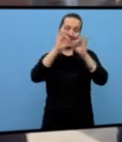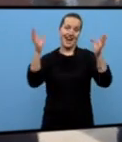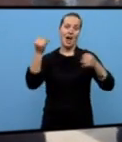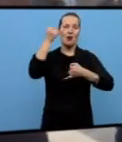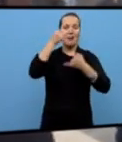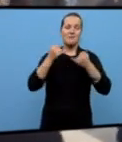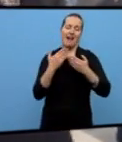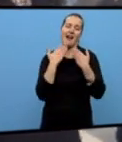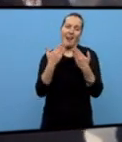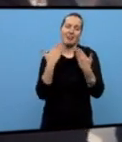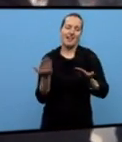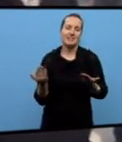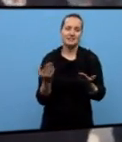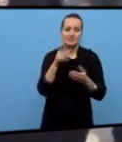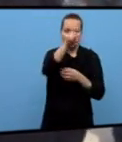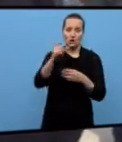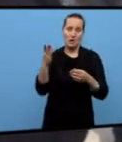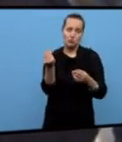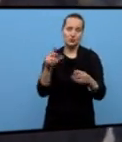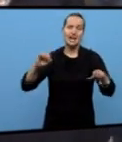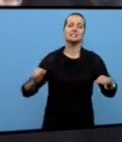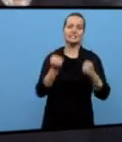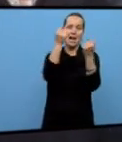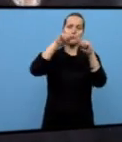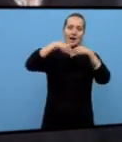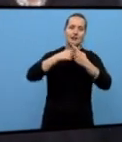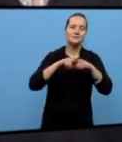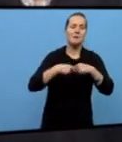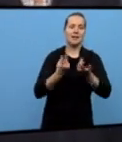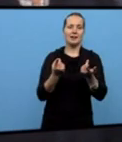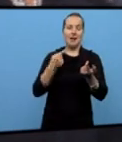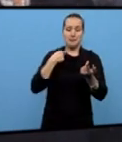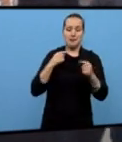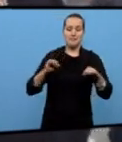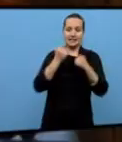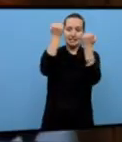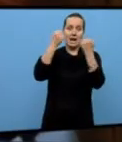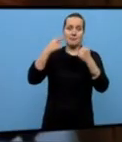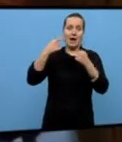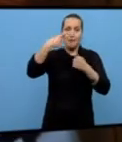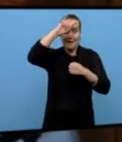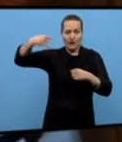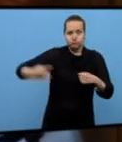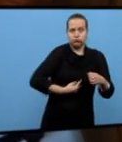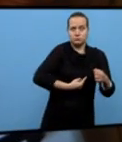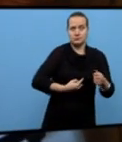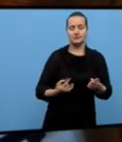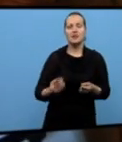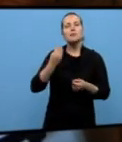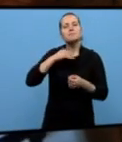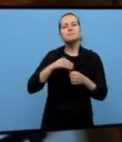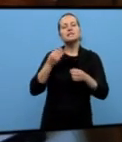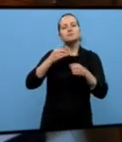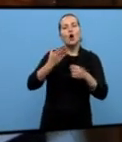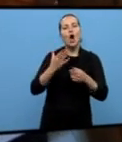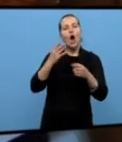agradecido o pequeno este e a toda a familia, porque salvou-nos dunha cabornada desas. Os actos comenzaron no Salón do